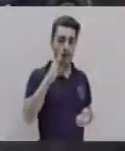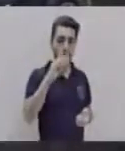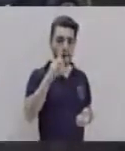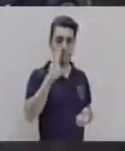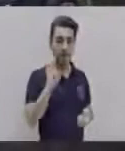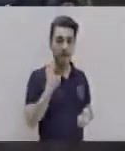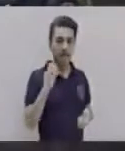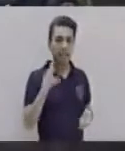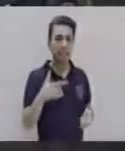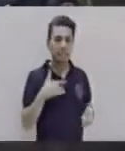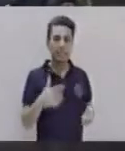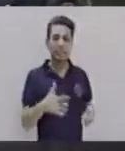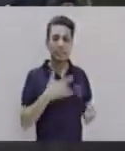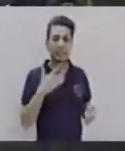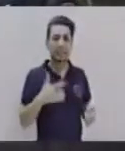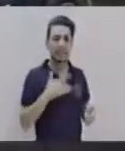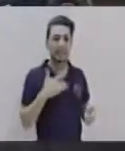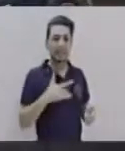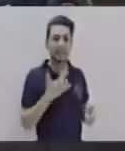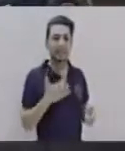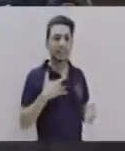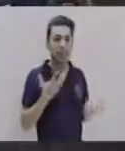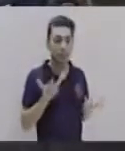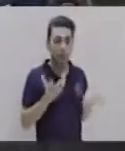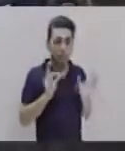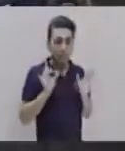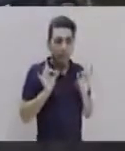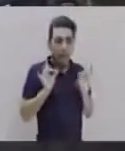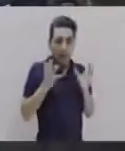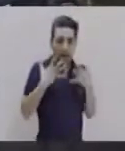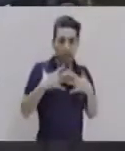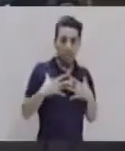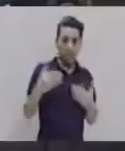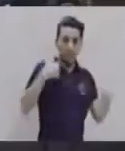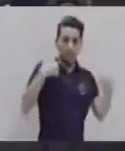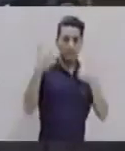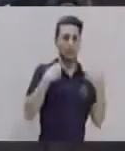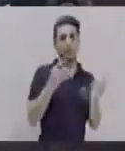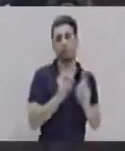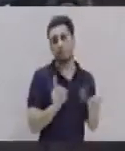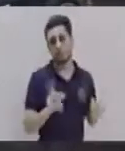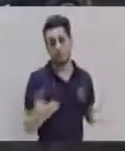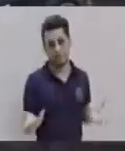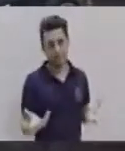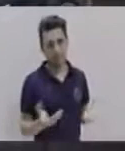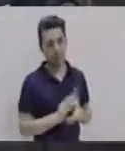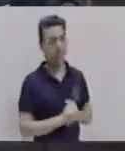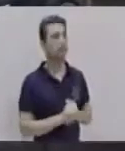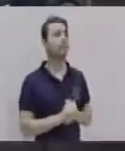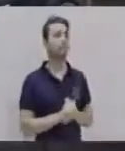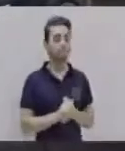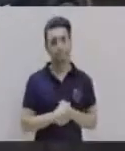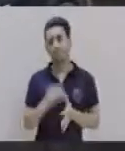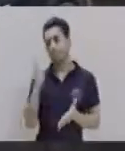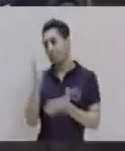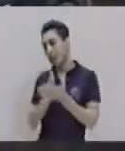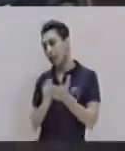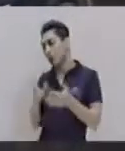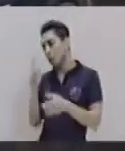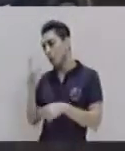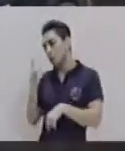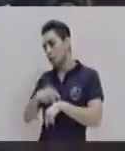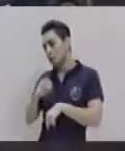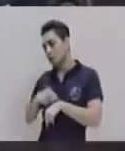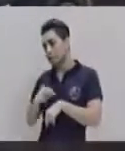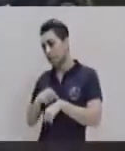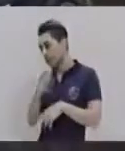ese sentimiento de fragilidad de la persona, ¿verdad? Sí, y es que pues hay momentos donde todas las personas pues